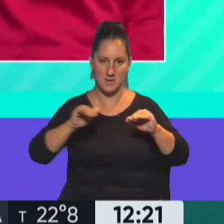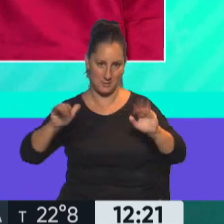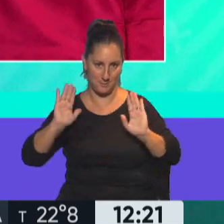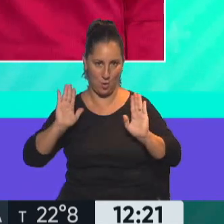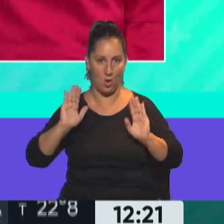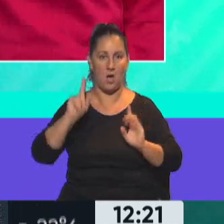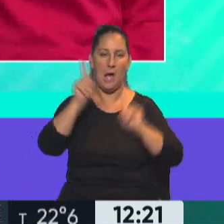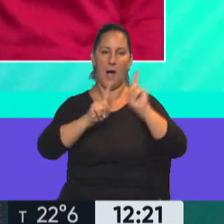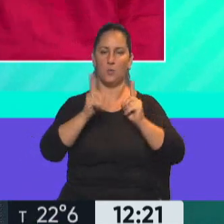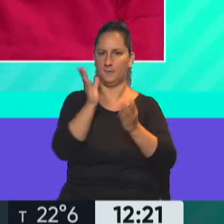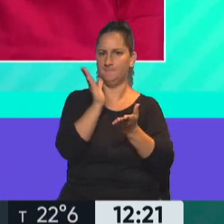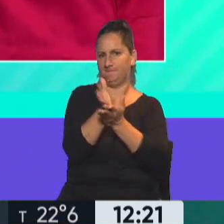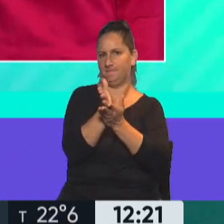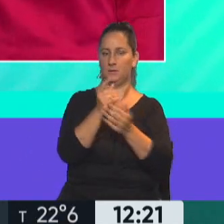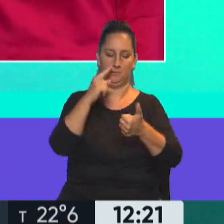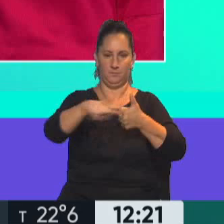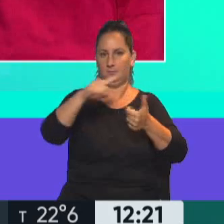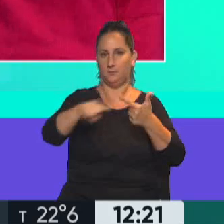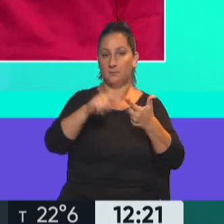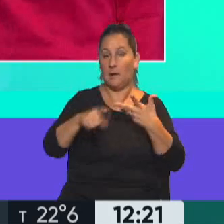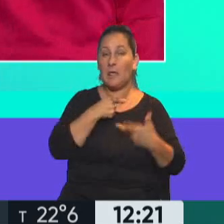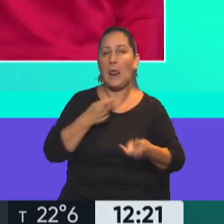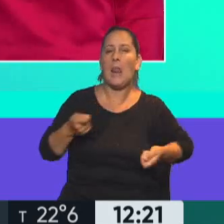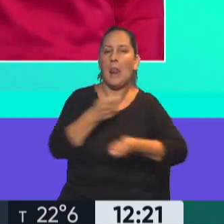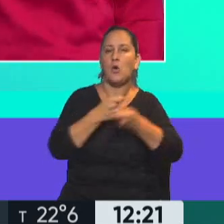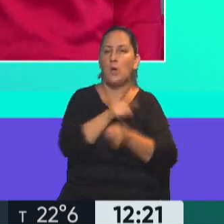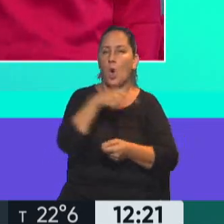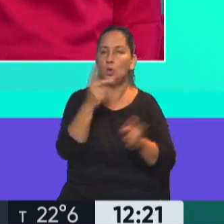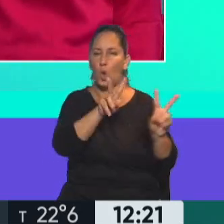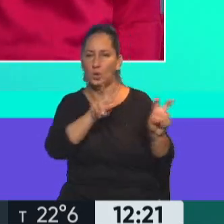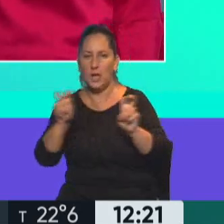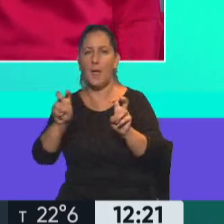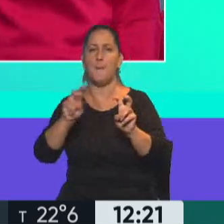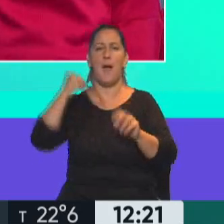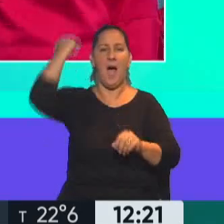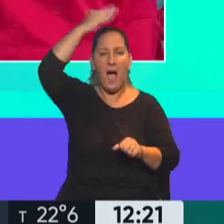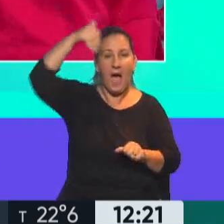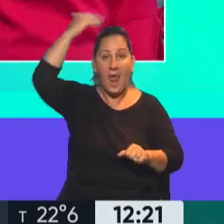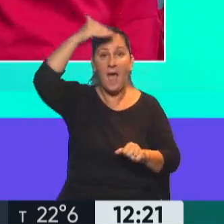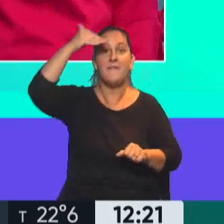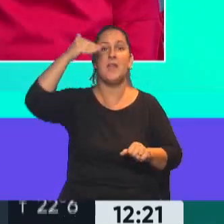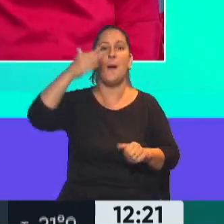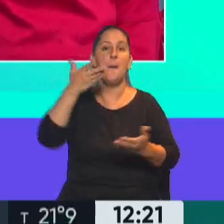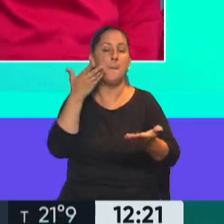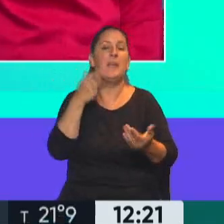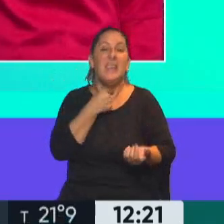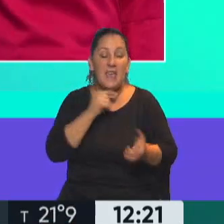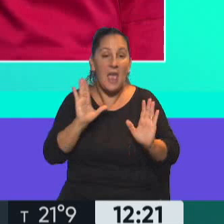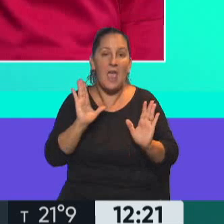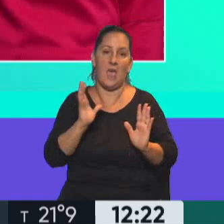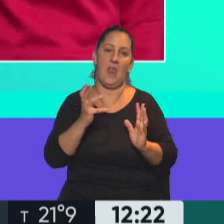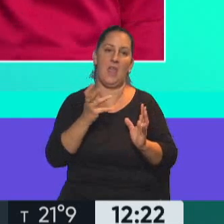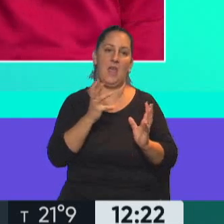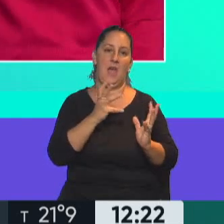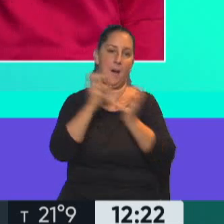algunas reticencias, están queriendo negociar otros temas a cambio, como Arabia Saudita, que quiere apoyo. Claro, quiere apoyo en